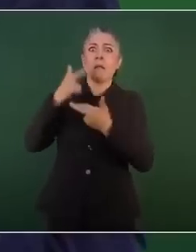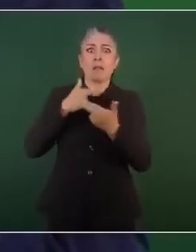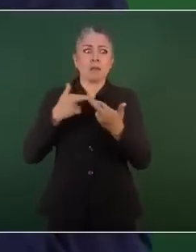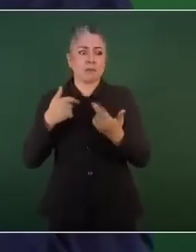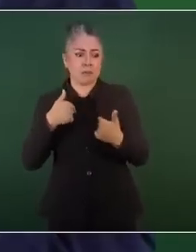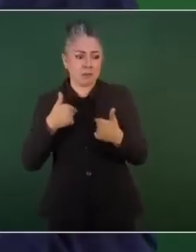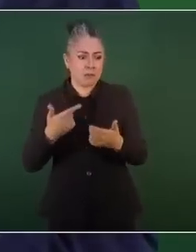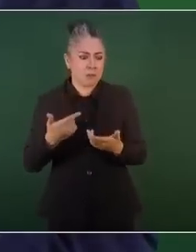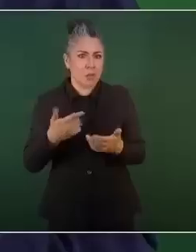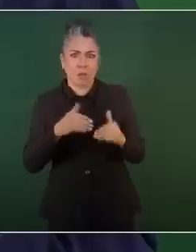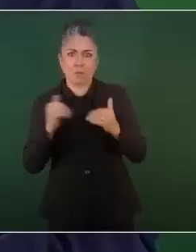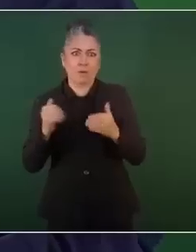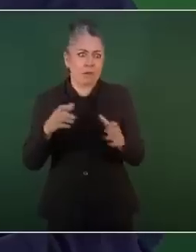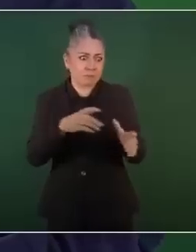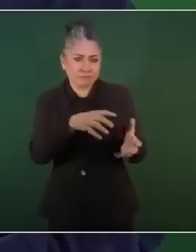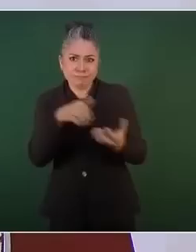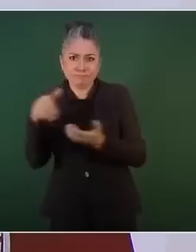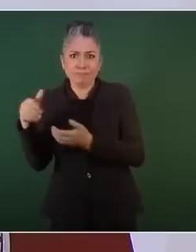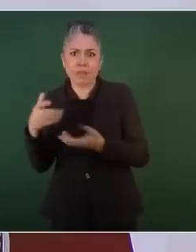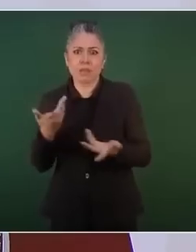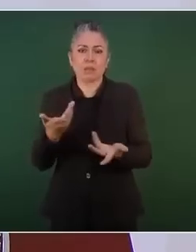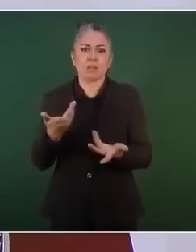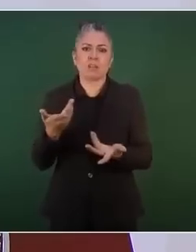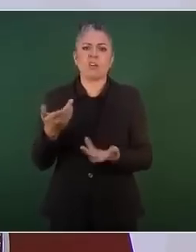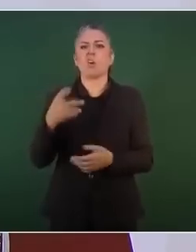campaña general, y no solo